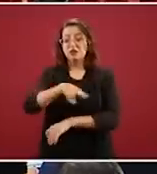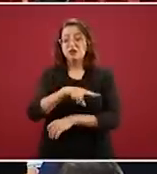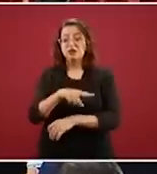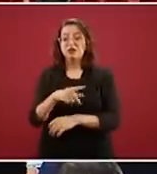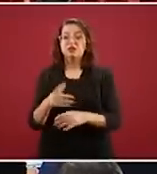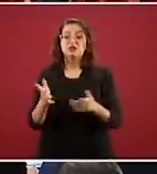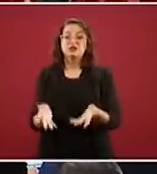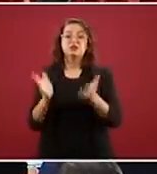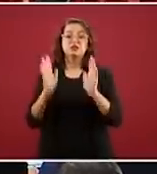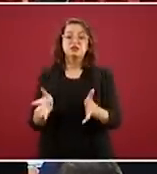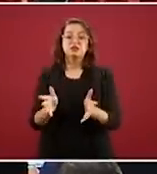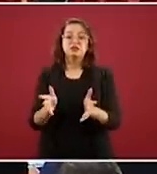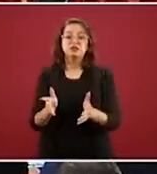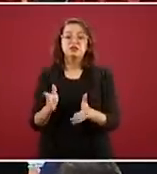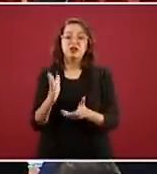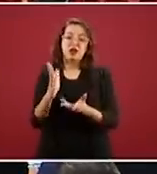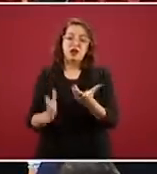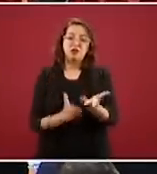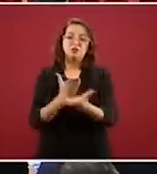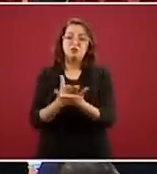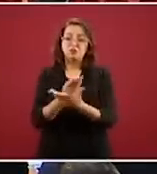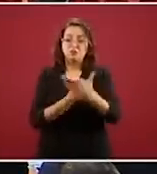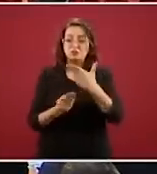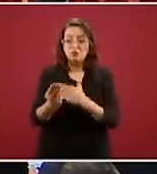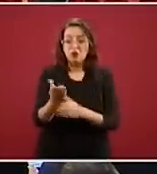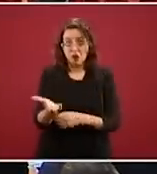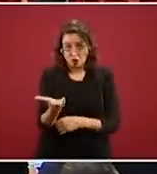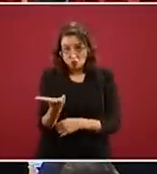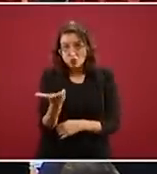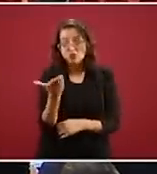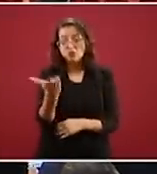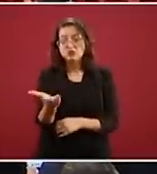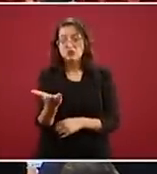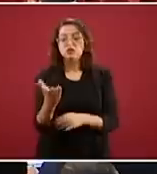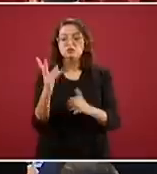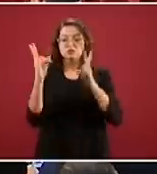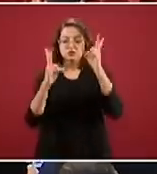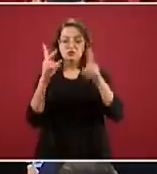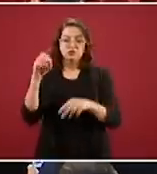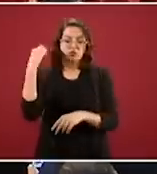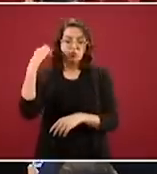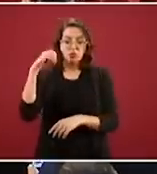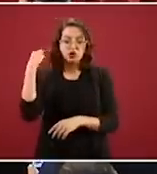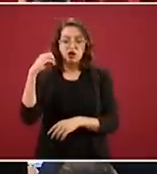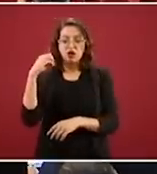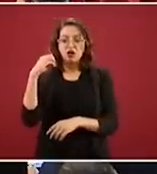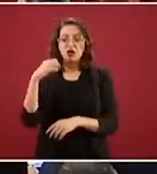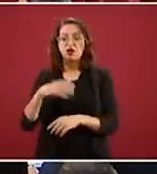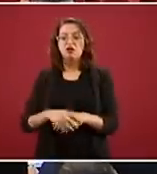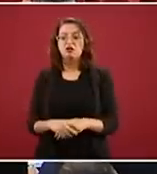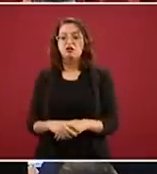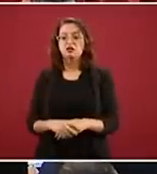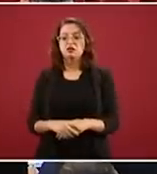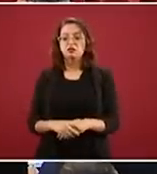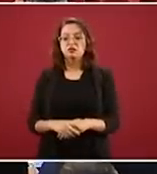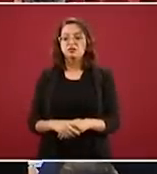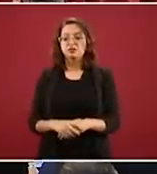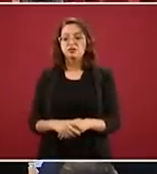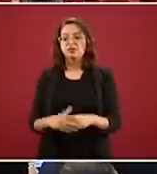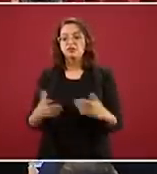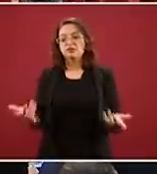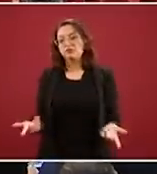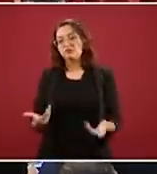habían entregado alguna petición a usted en una visita a Oaxaca. Y bueno, el